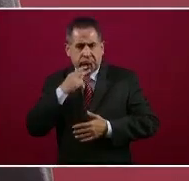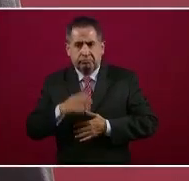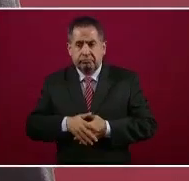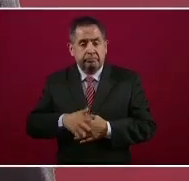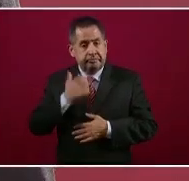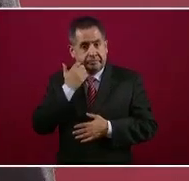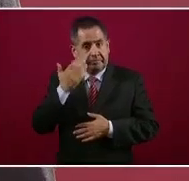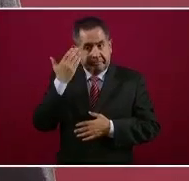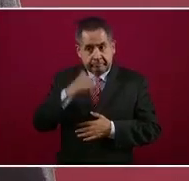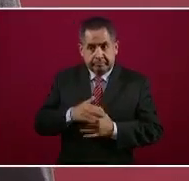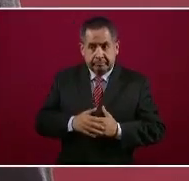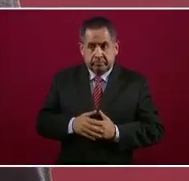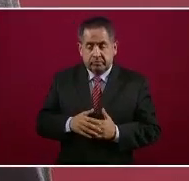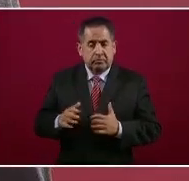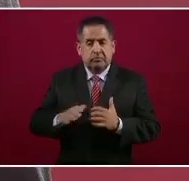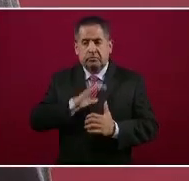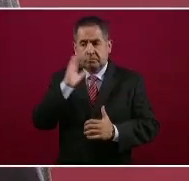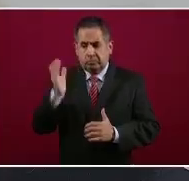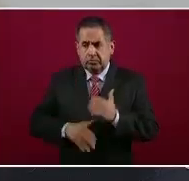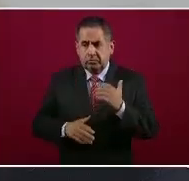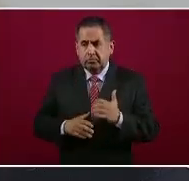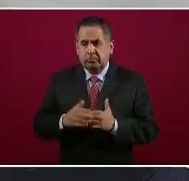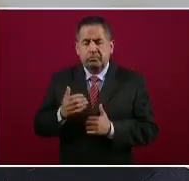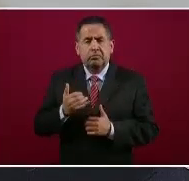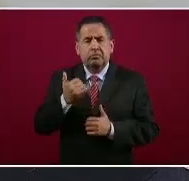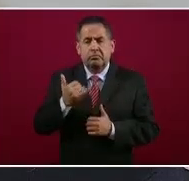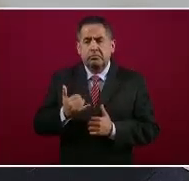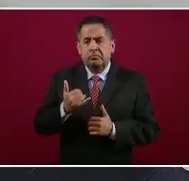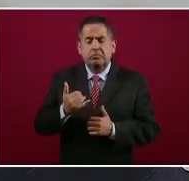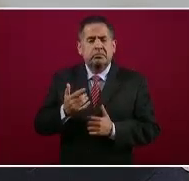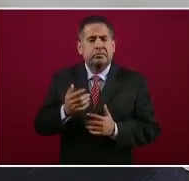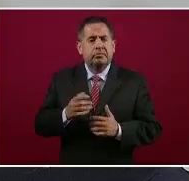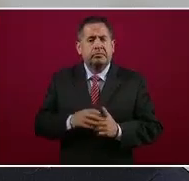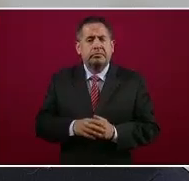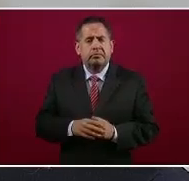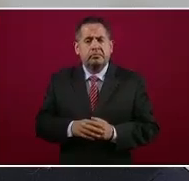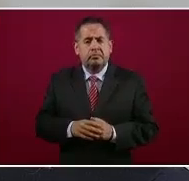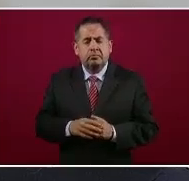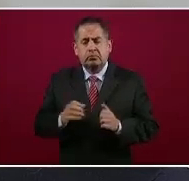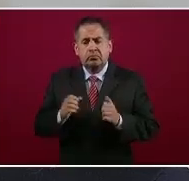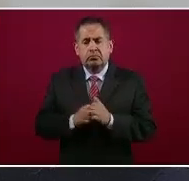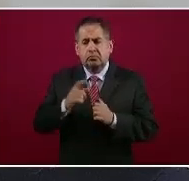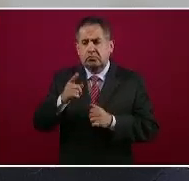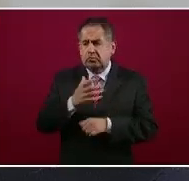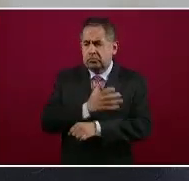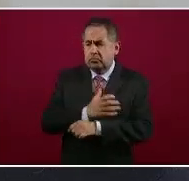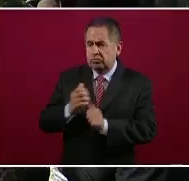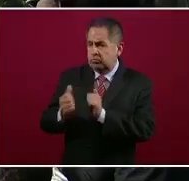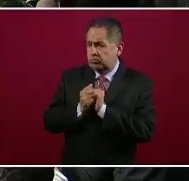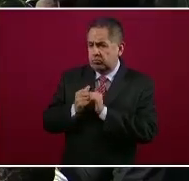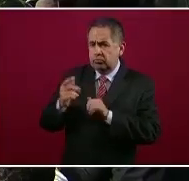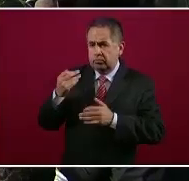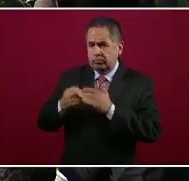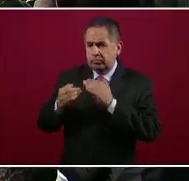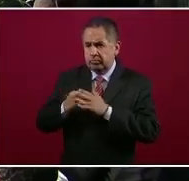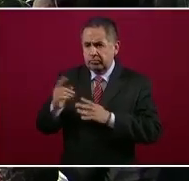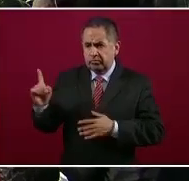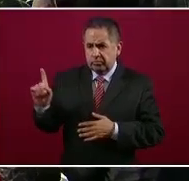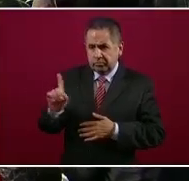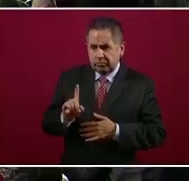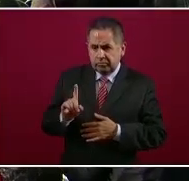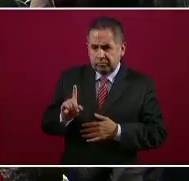parece terminamos este con una compañera que hace falta